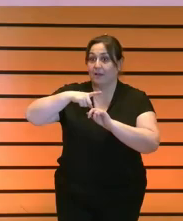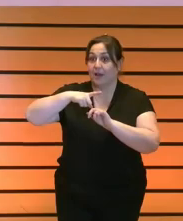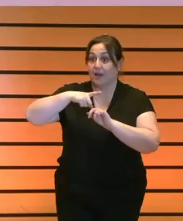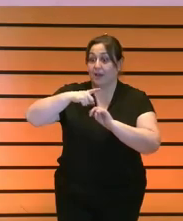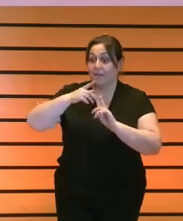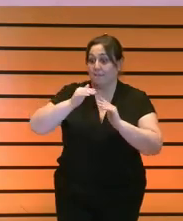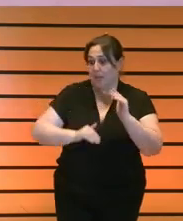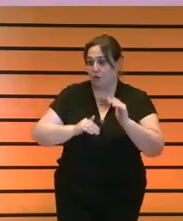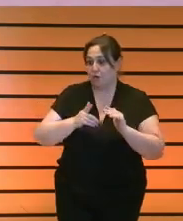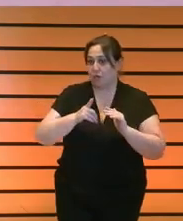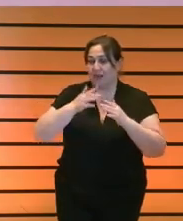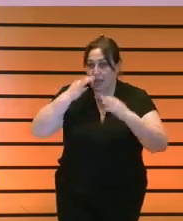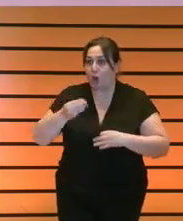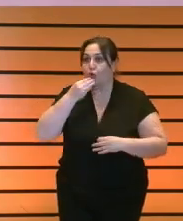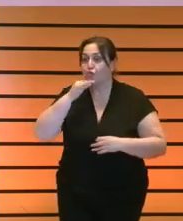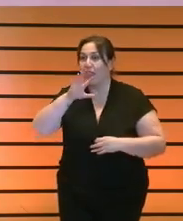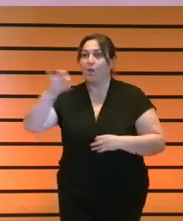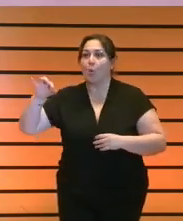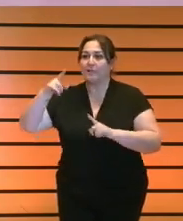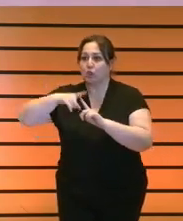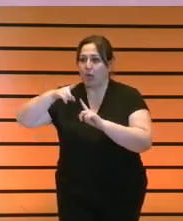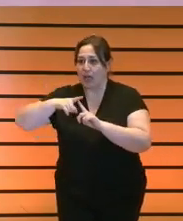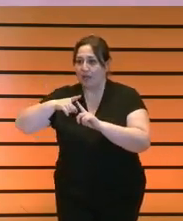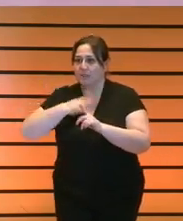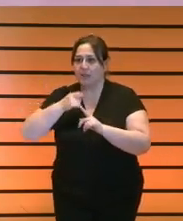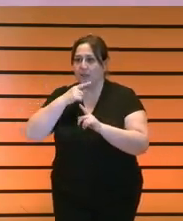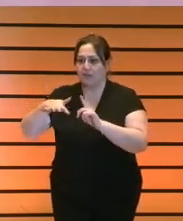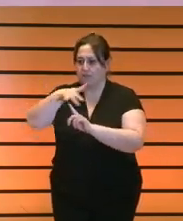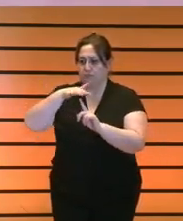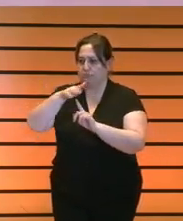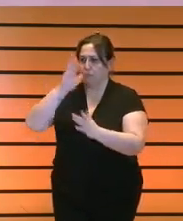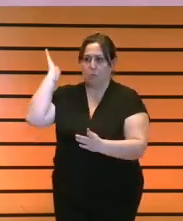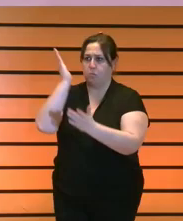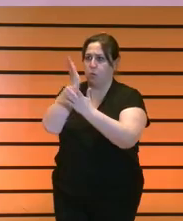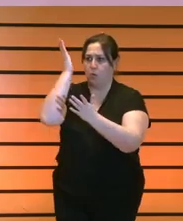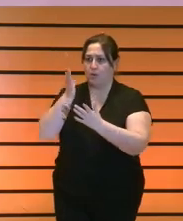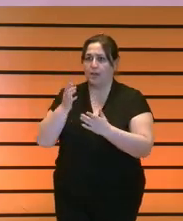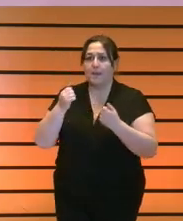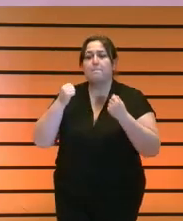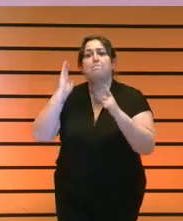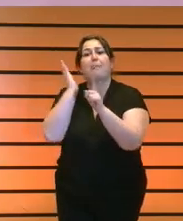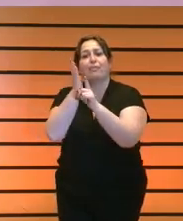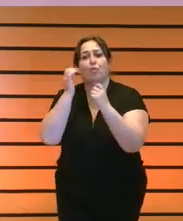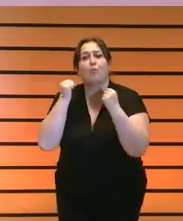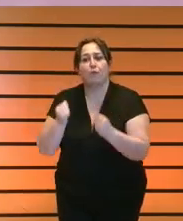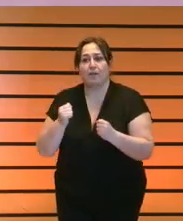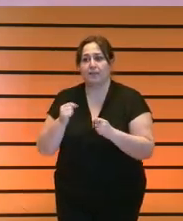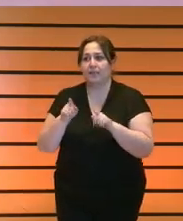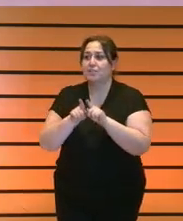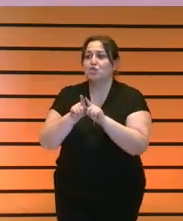toneladas, ¿no? ¿Hasta qué punto estamos generando un impacto en nuestro medio ambiente? Es que es tan grande que es un desafío